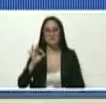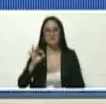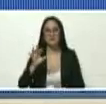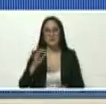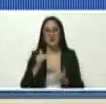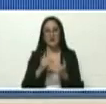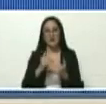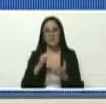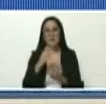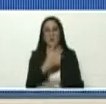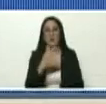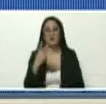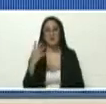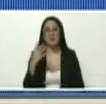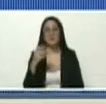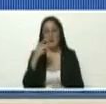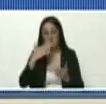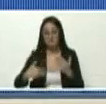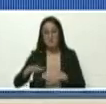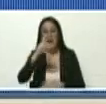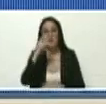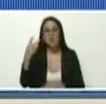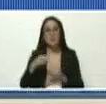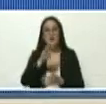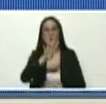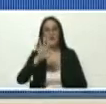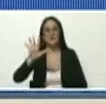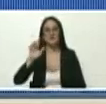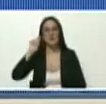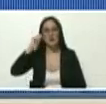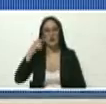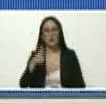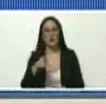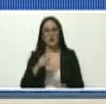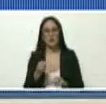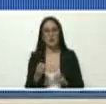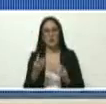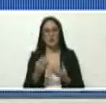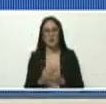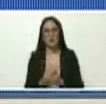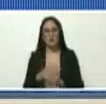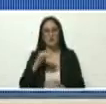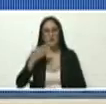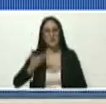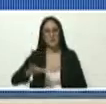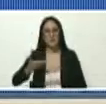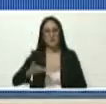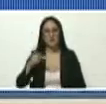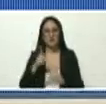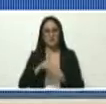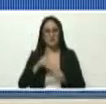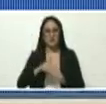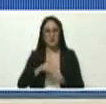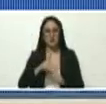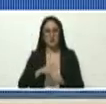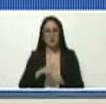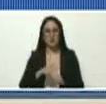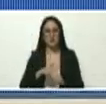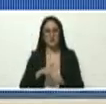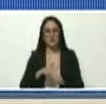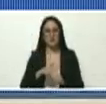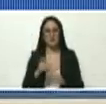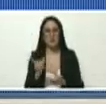el 2045. Hay que recordar estas cifras. Cuando hablamos de la importancia del petróleo y si agregamos